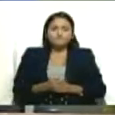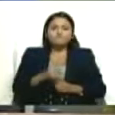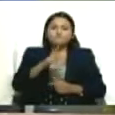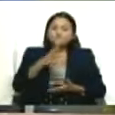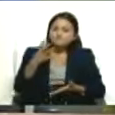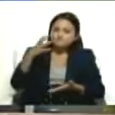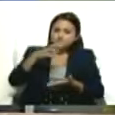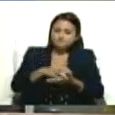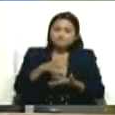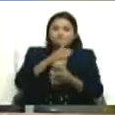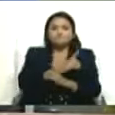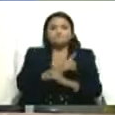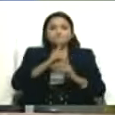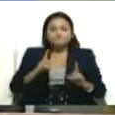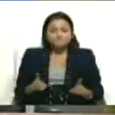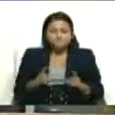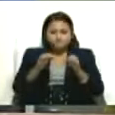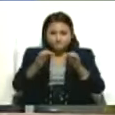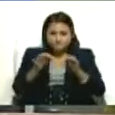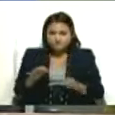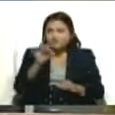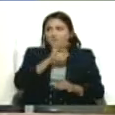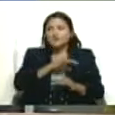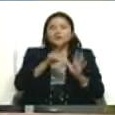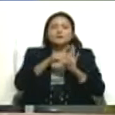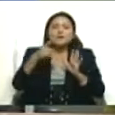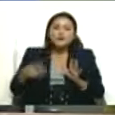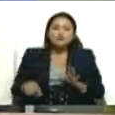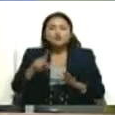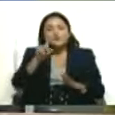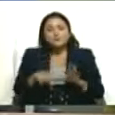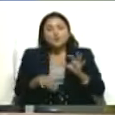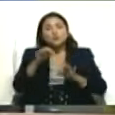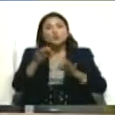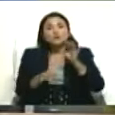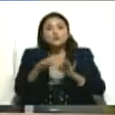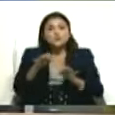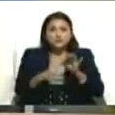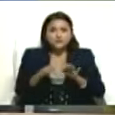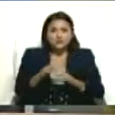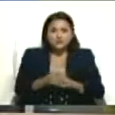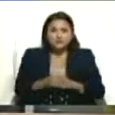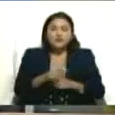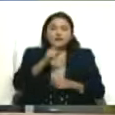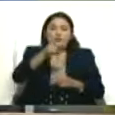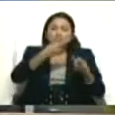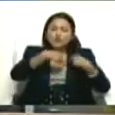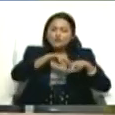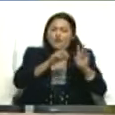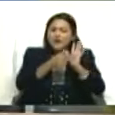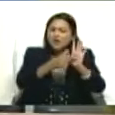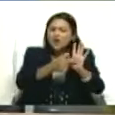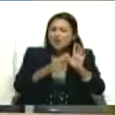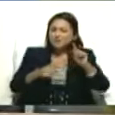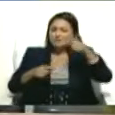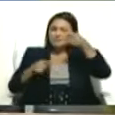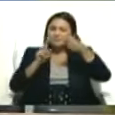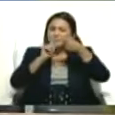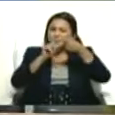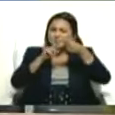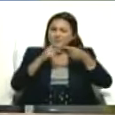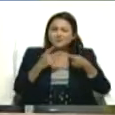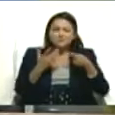Estado democrático y social de derecho y de justicia, que propugna como valores superiores de